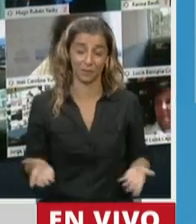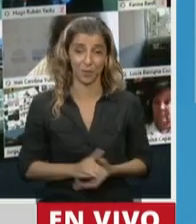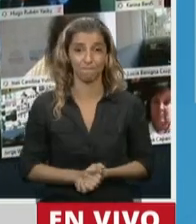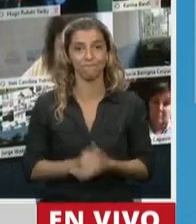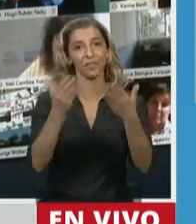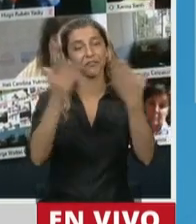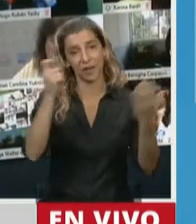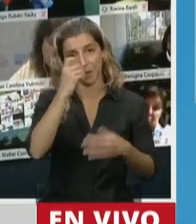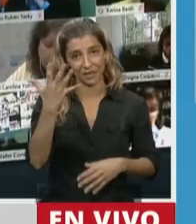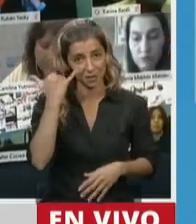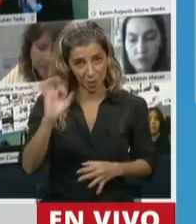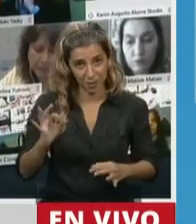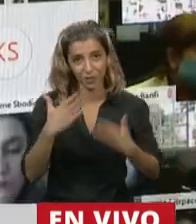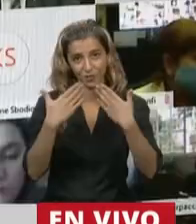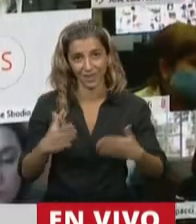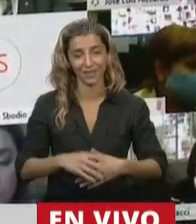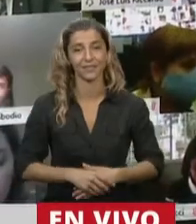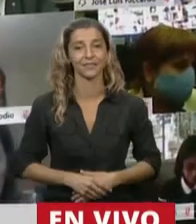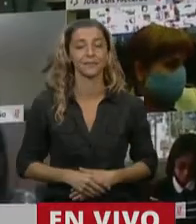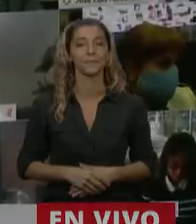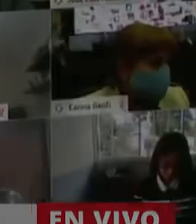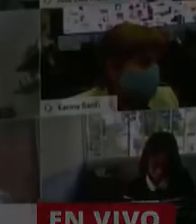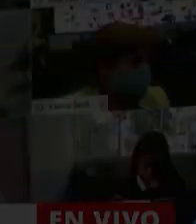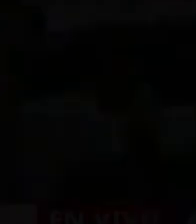25 de mayo, muchas gracias. Gracias, diputada.